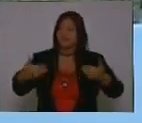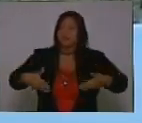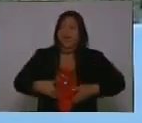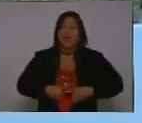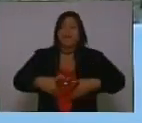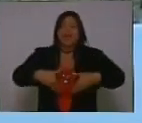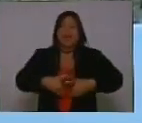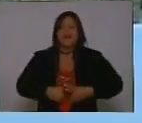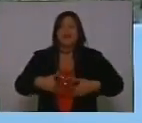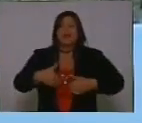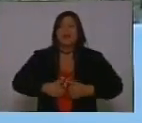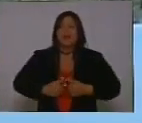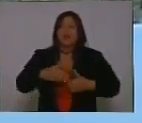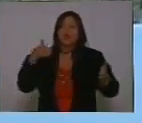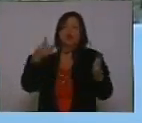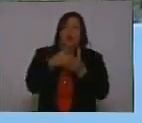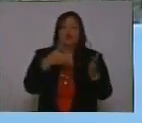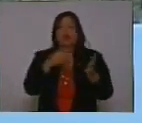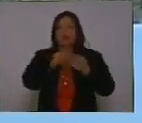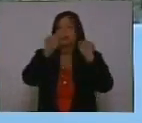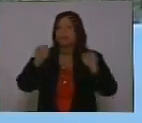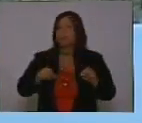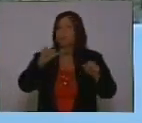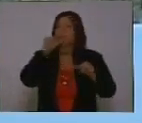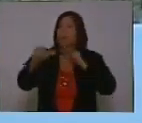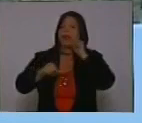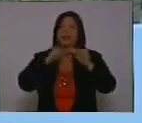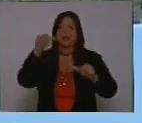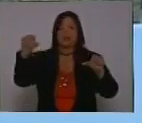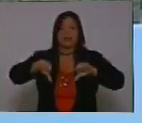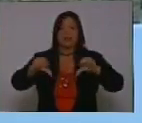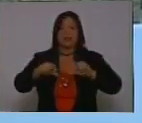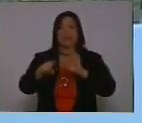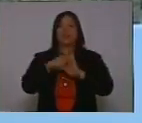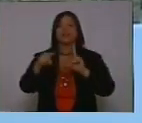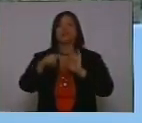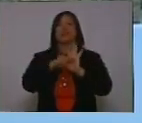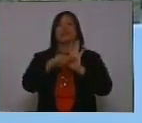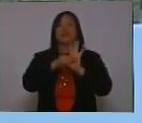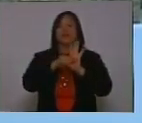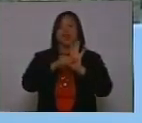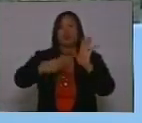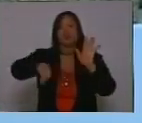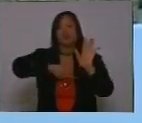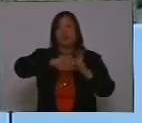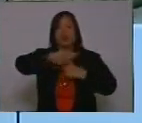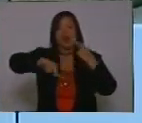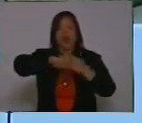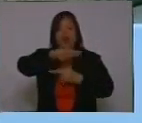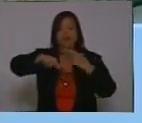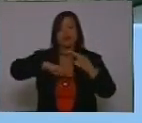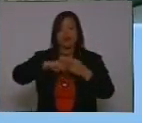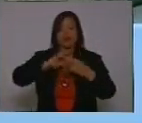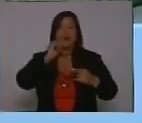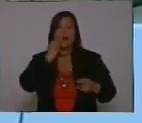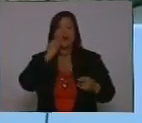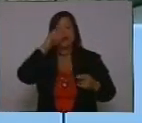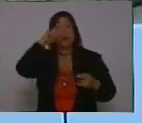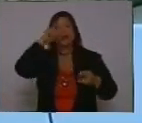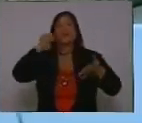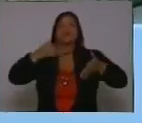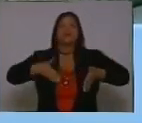luchando contra ese sistema. Nosotros y nosotras como jóvenes revolucionarios